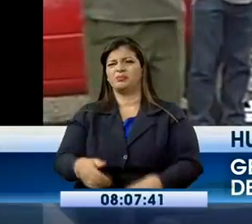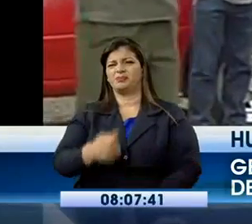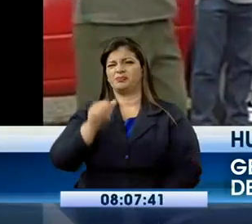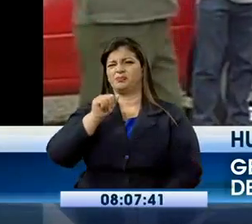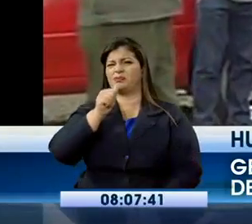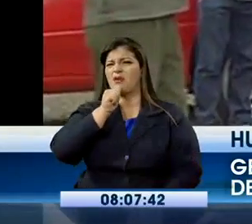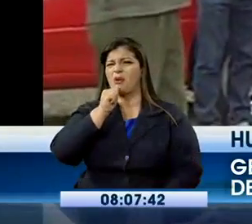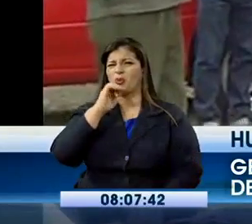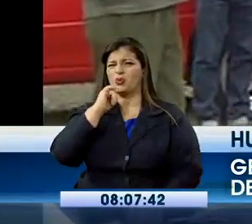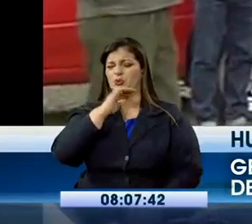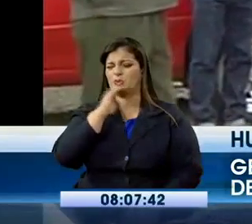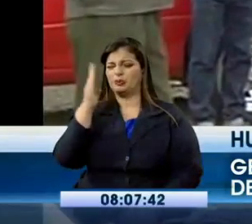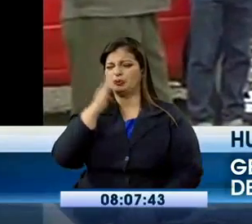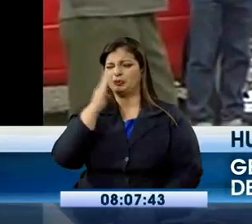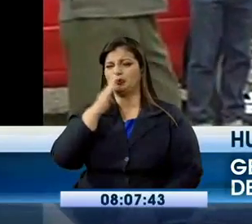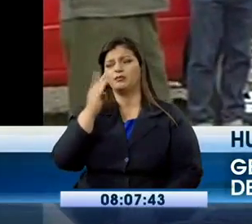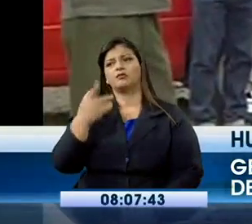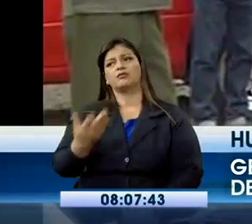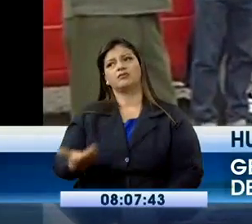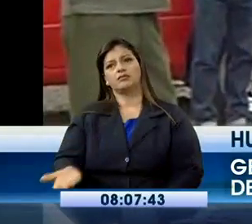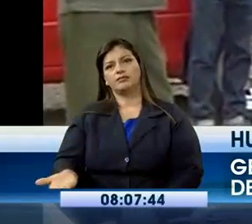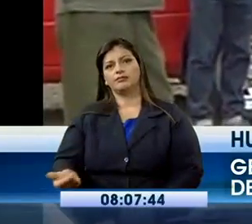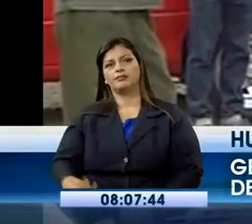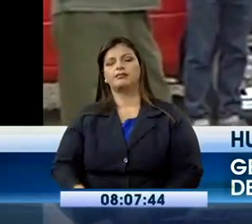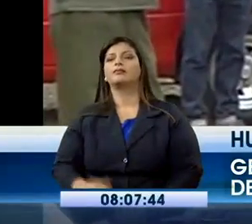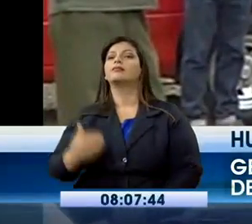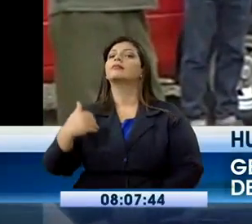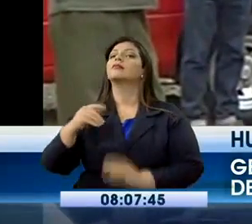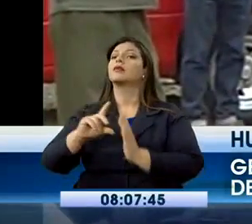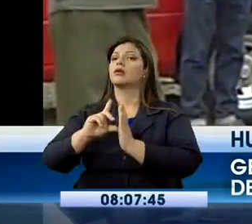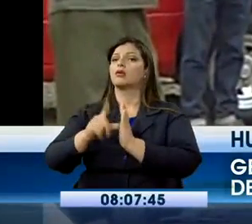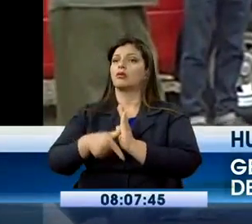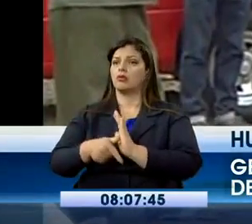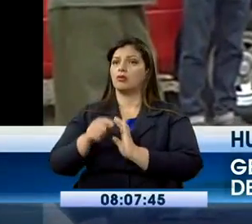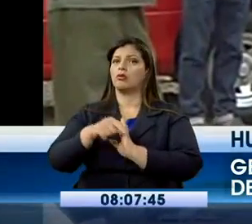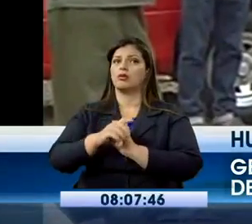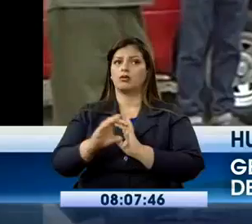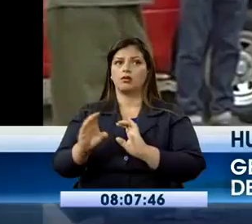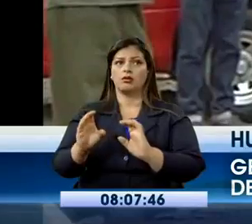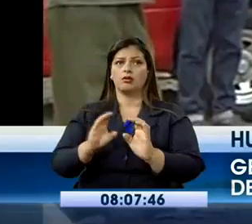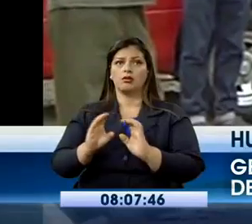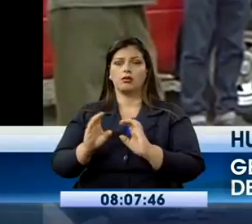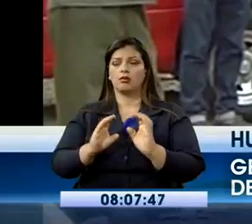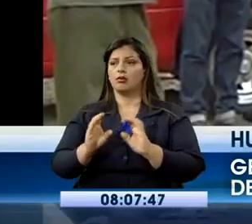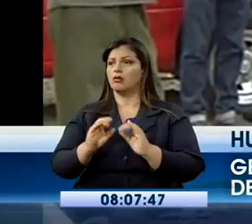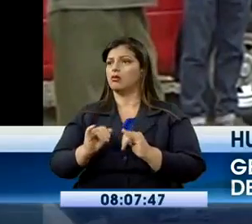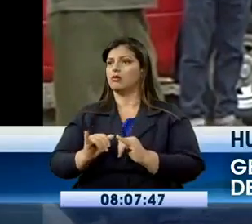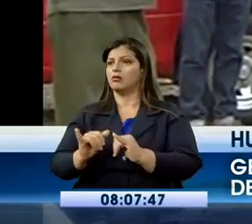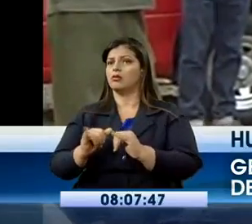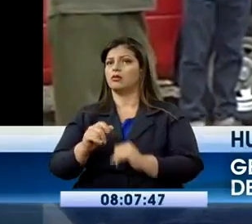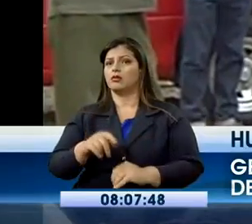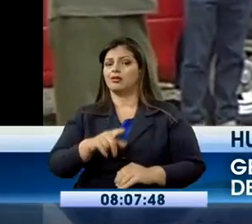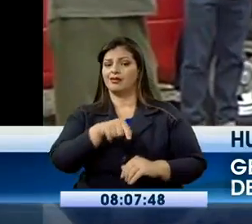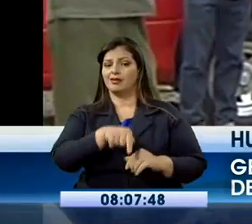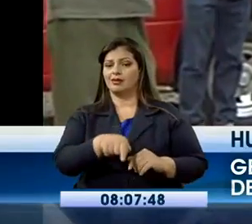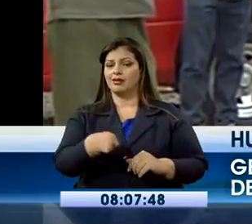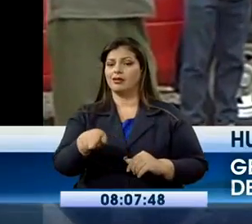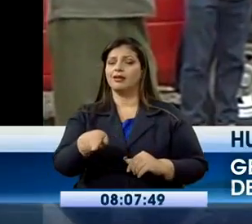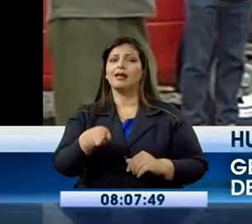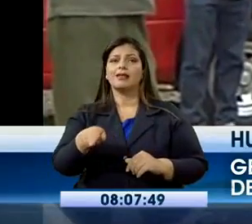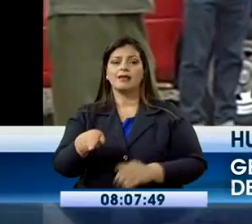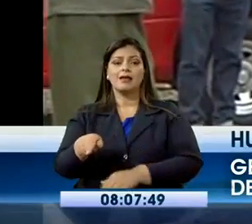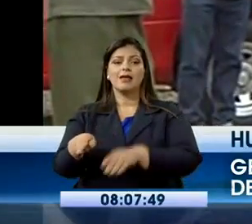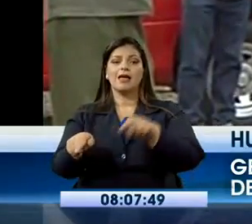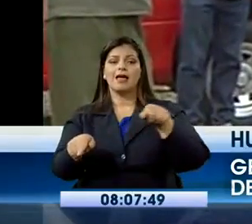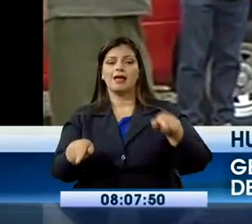y aparte de todo, pues no. Más adelante nosotros vamos a tener otro punto. Aquí mismo hay otro sector que también tiene otro problema que está de alguna